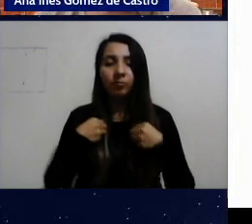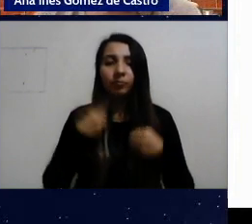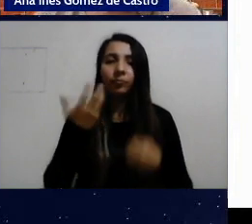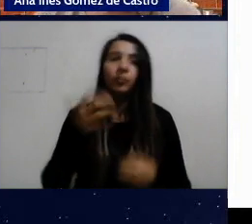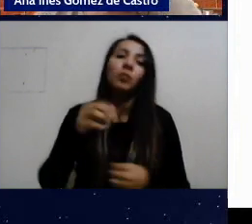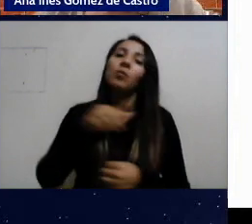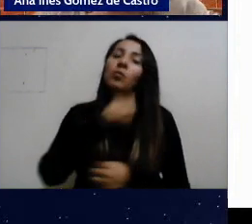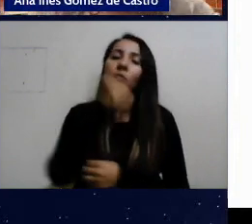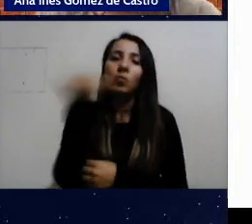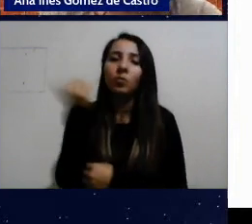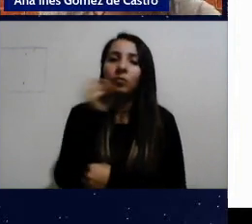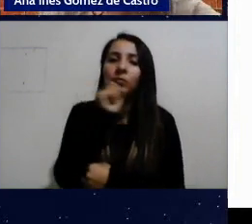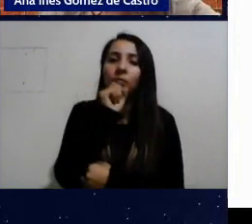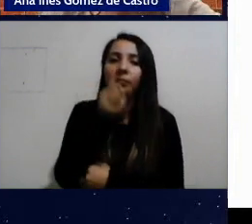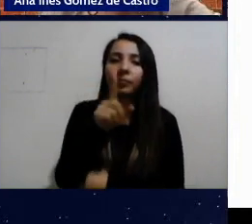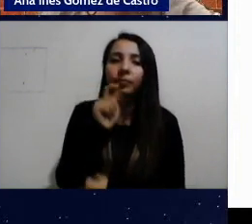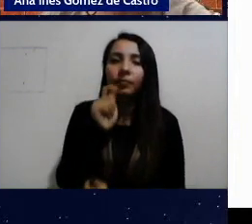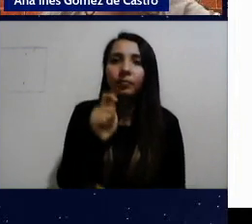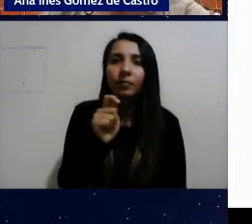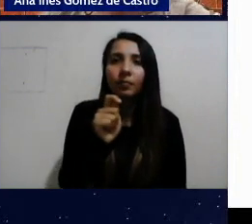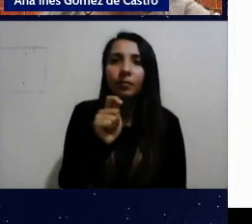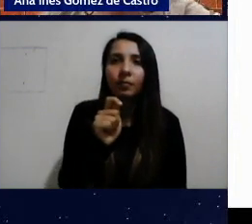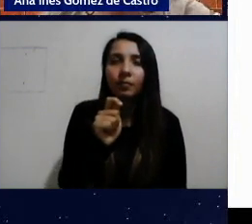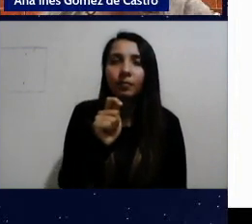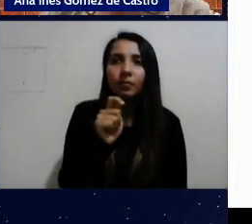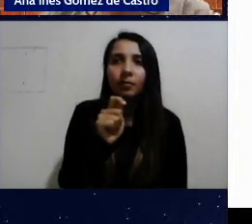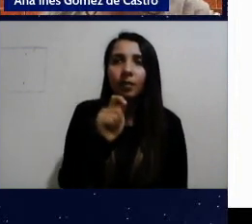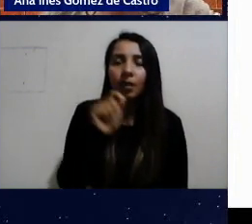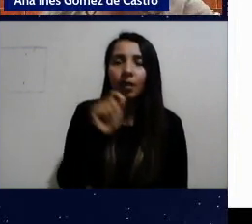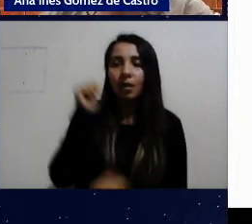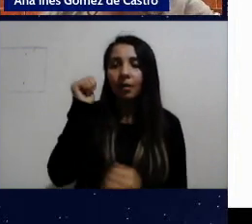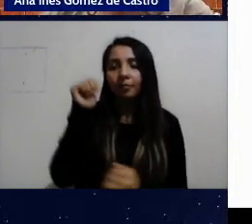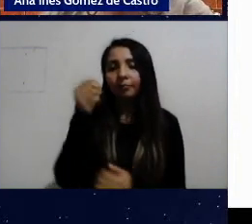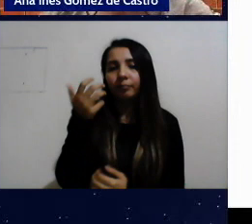y se genera por un proceso que es, digamos,